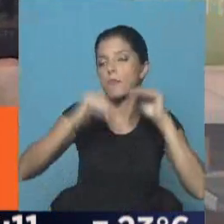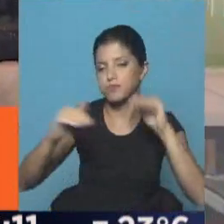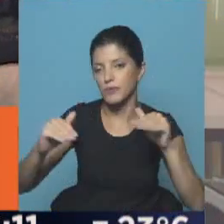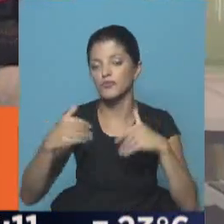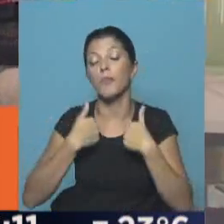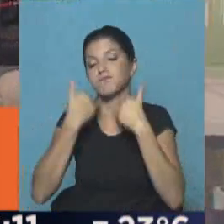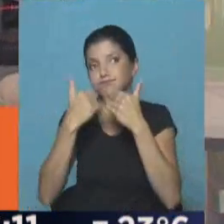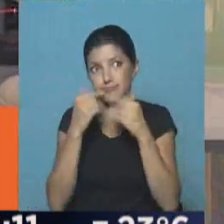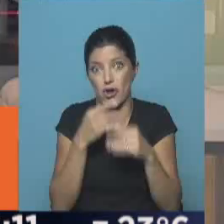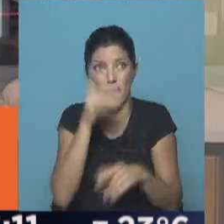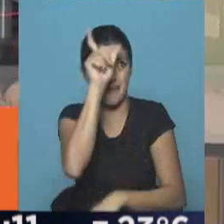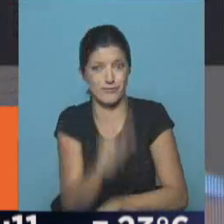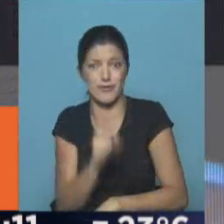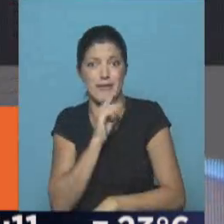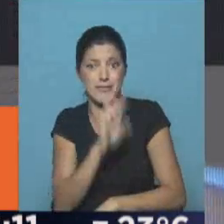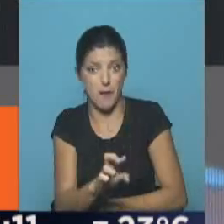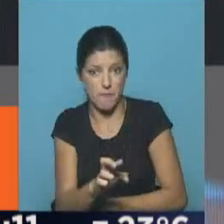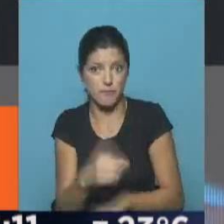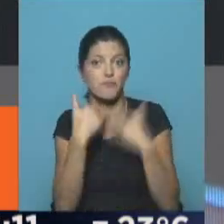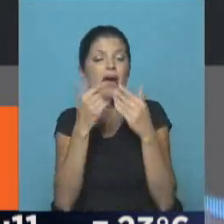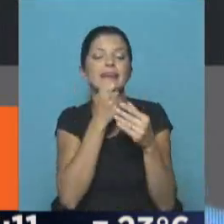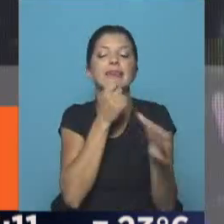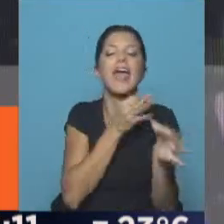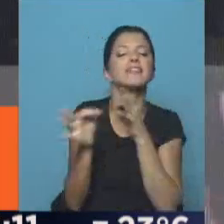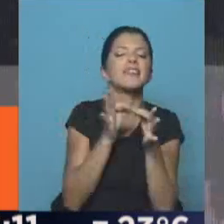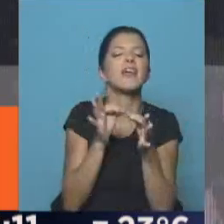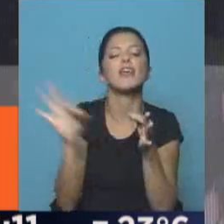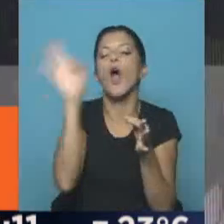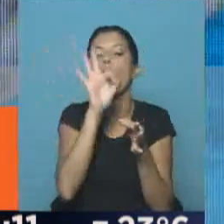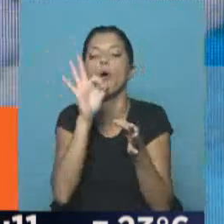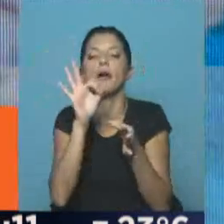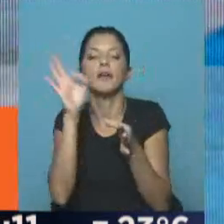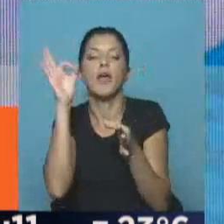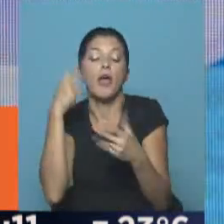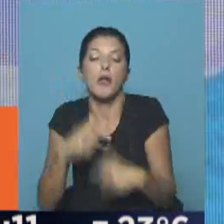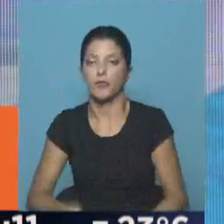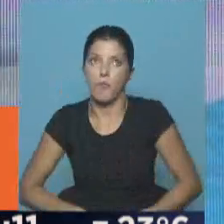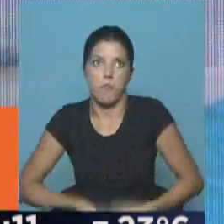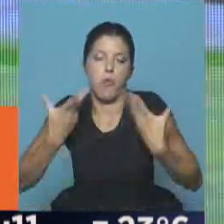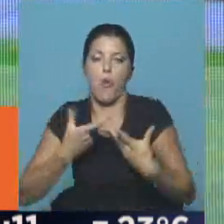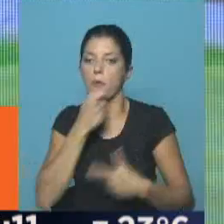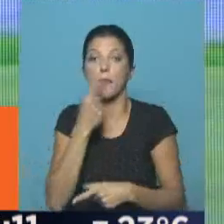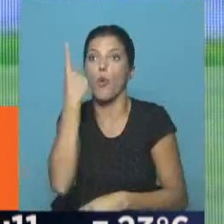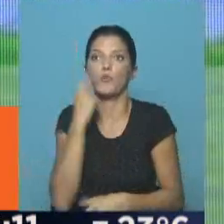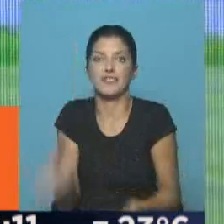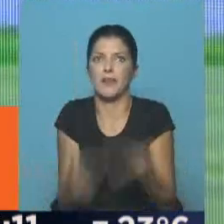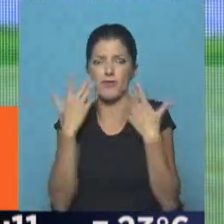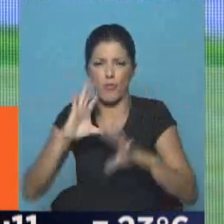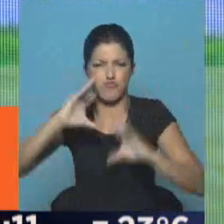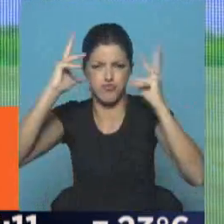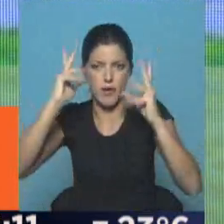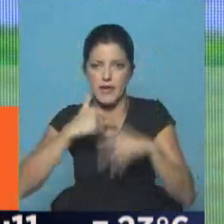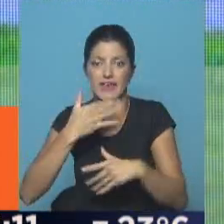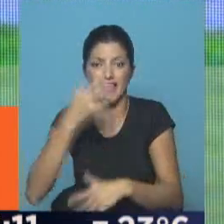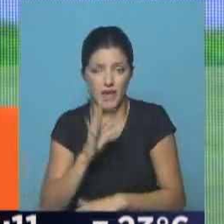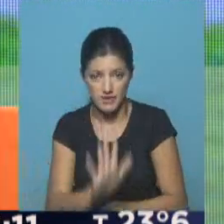sabe con Trump, porque uno nunca sabe hasta qué punto es parte de una estrategia o parte de impulsos repentinos de un hombre que se levanta de mal humor un día. Digamos, es difícil de juzgar porque